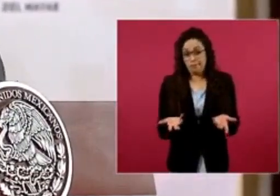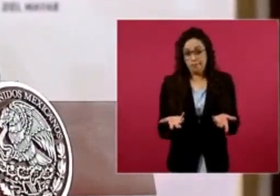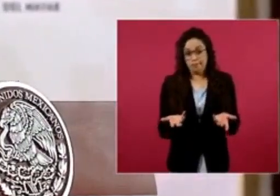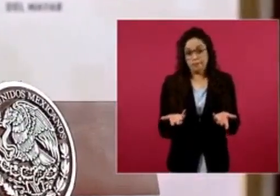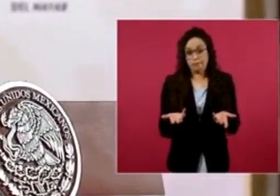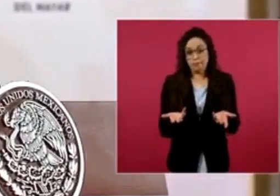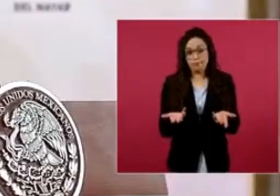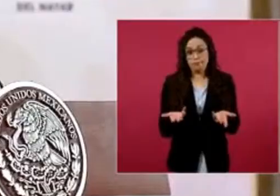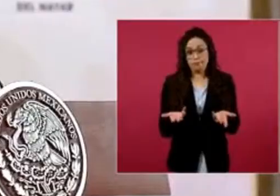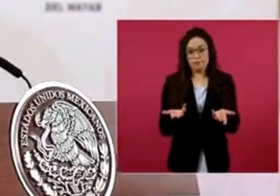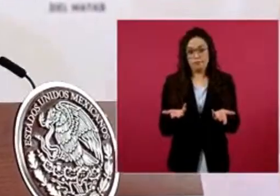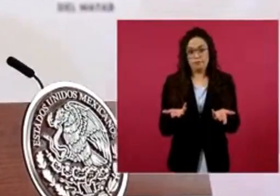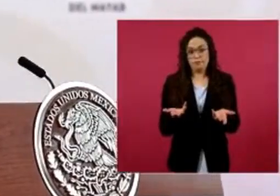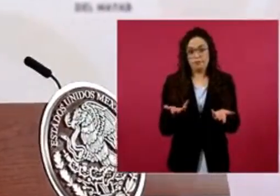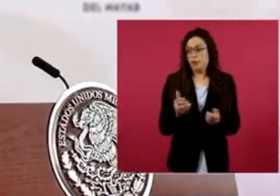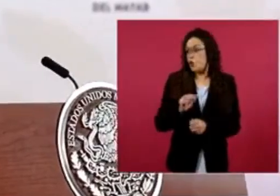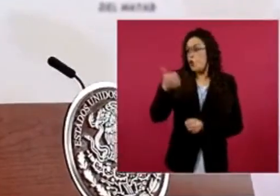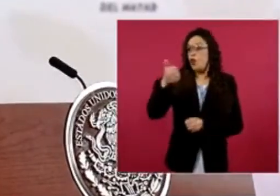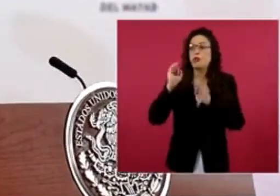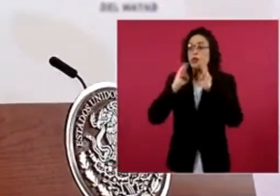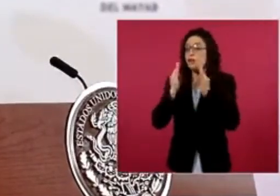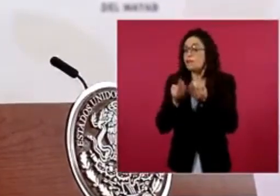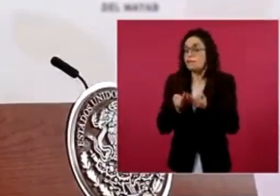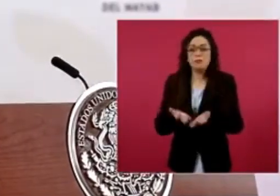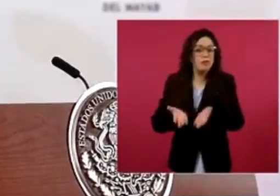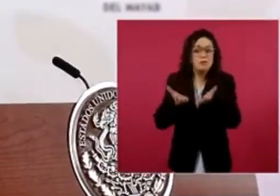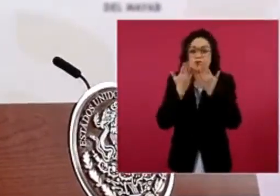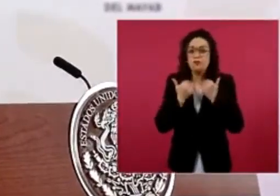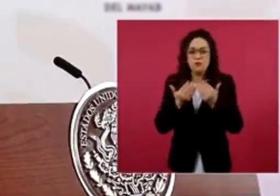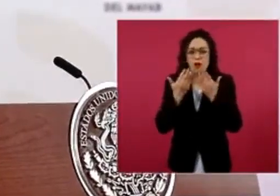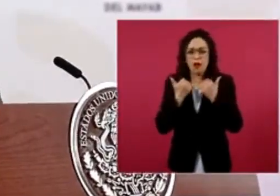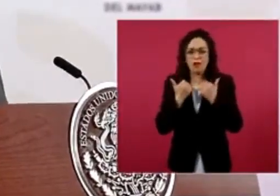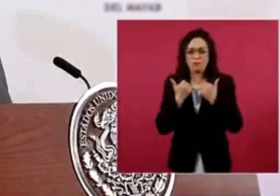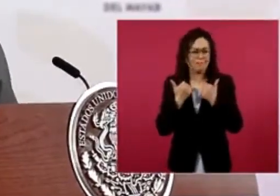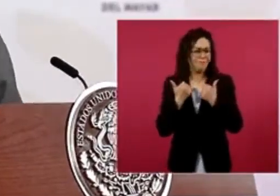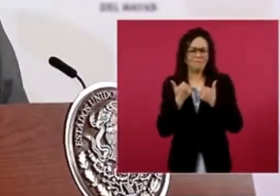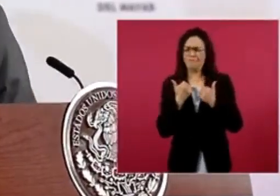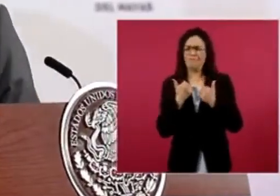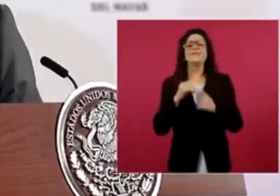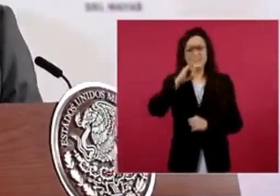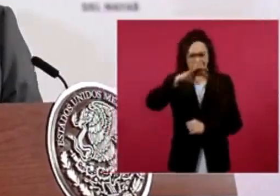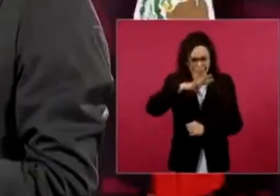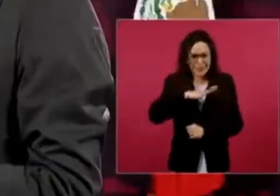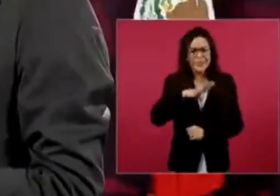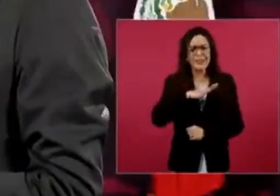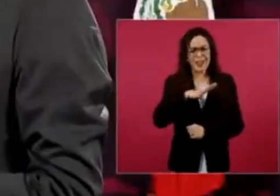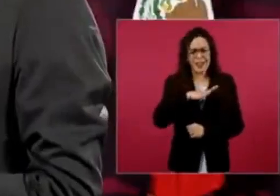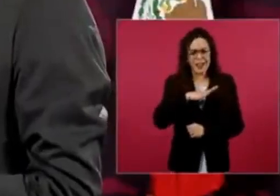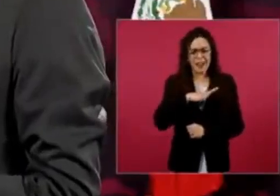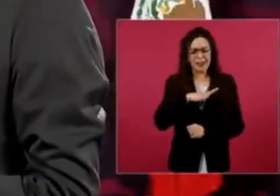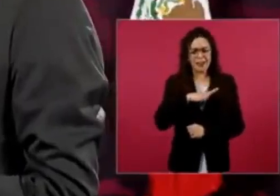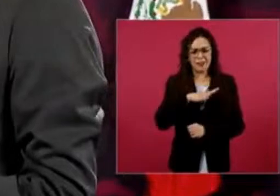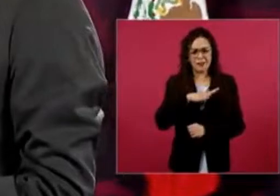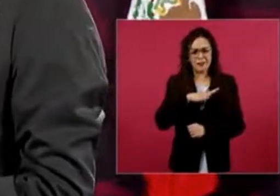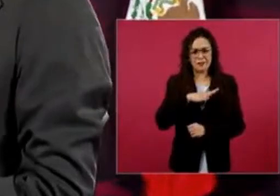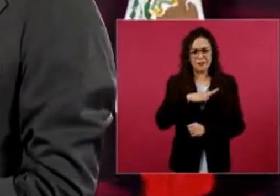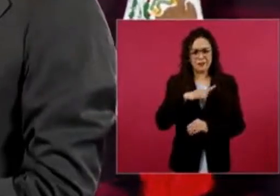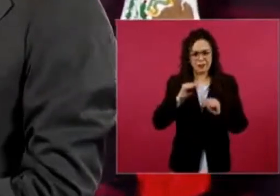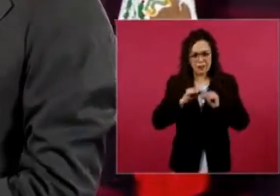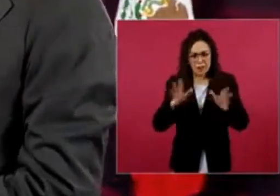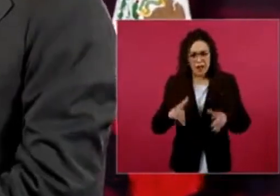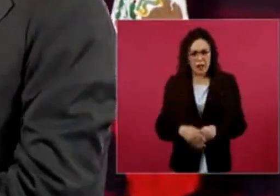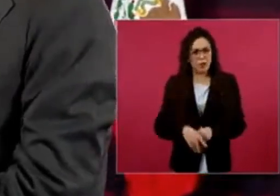Pues sí, sí hay de otra, que en vez de que se apriete el cinturón, el